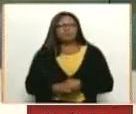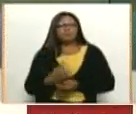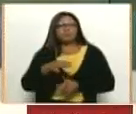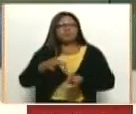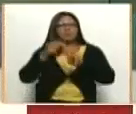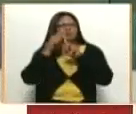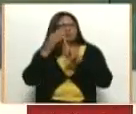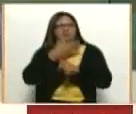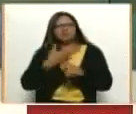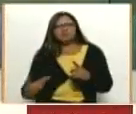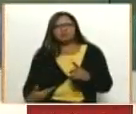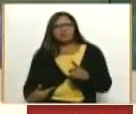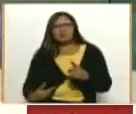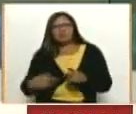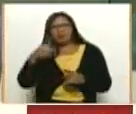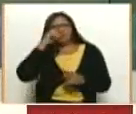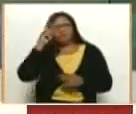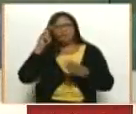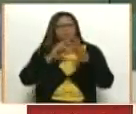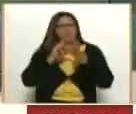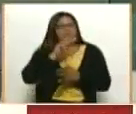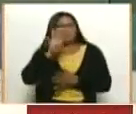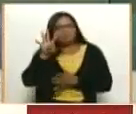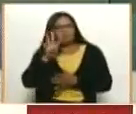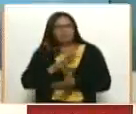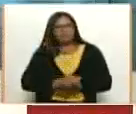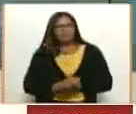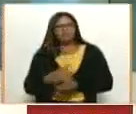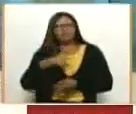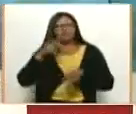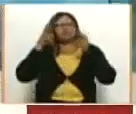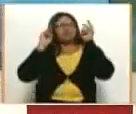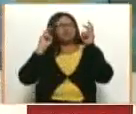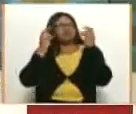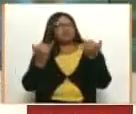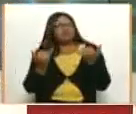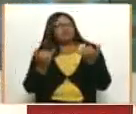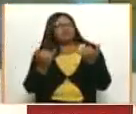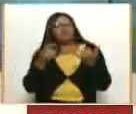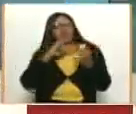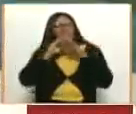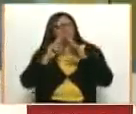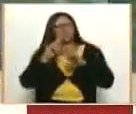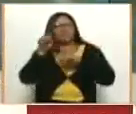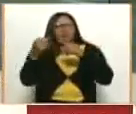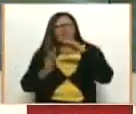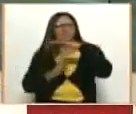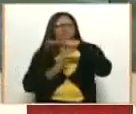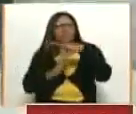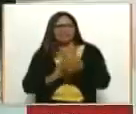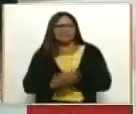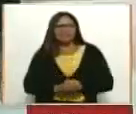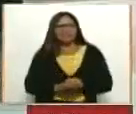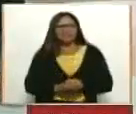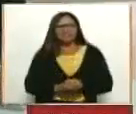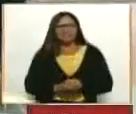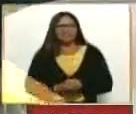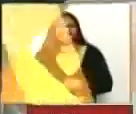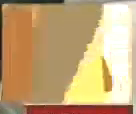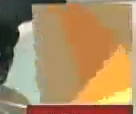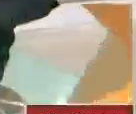presidencial del año 2024 tiene que ver con este tema. Quizás le pregunto, eso nos lo va a responder a la pausa. Pausa, ya venimos, en esa parte.